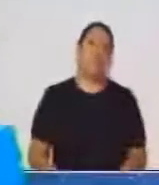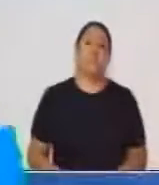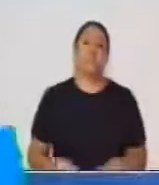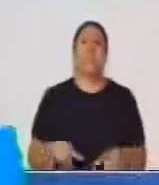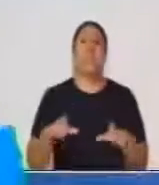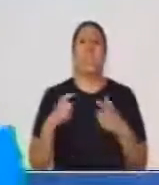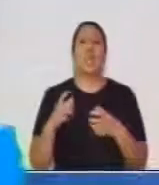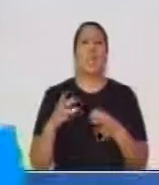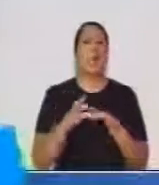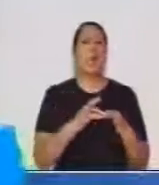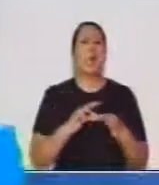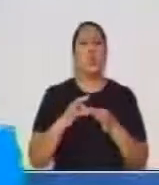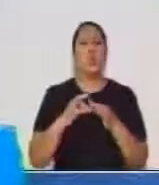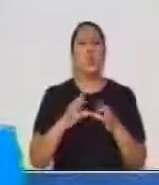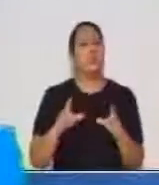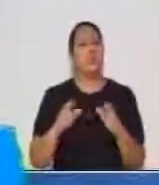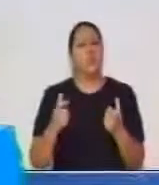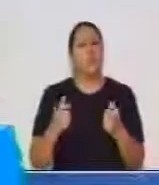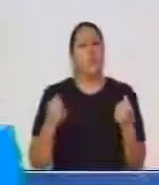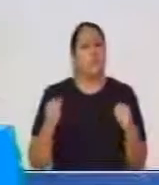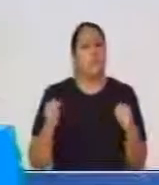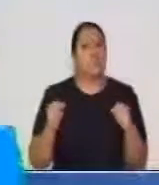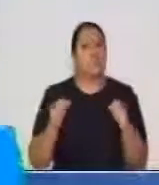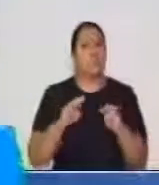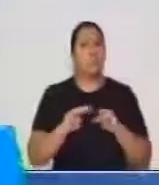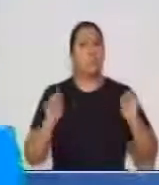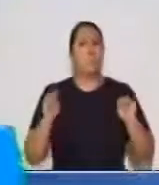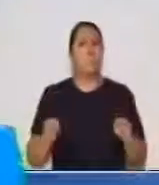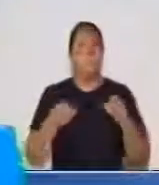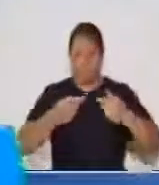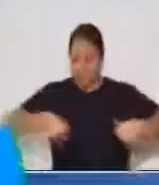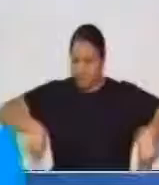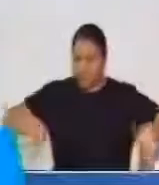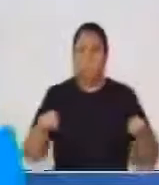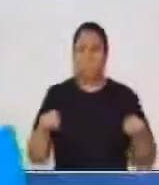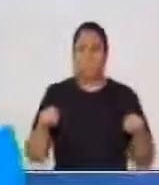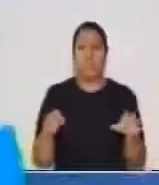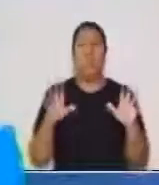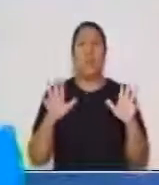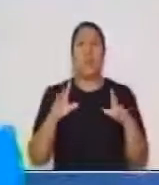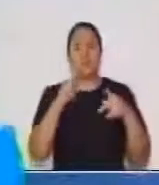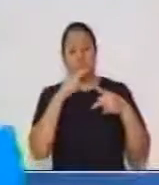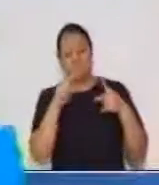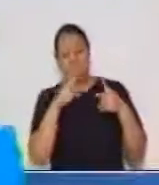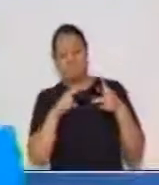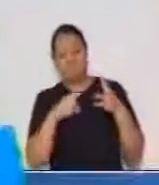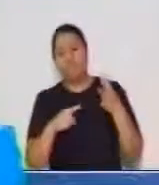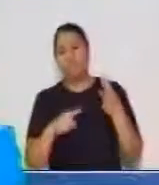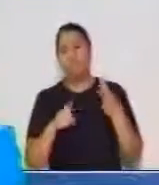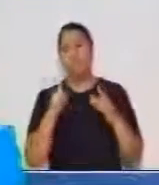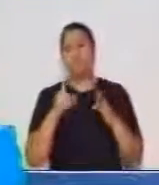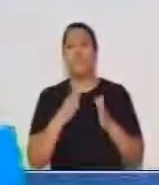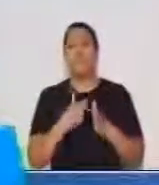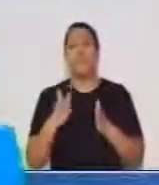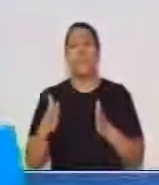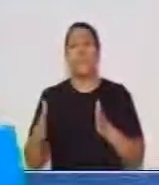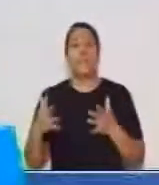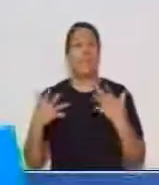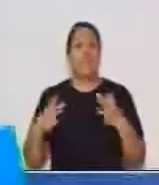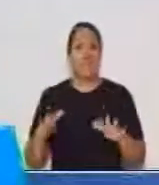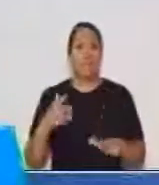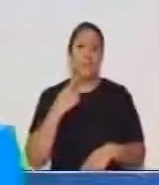organiza o se lleva a cabo una mesa redonda? Hay varios pasos que debemos seguir y la estructura que ya